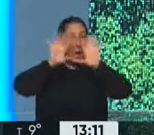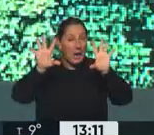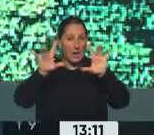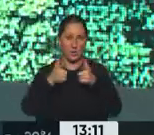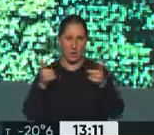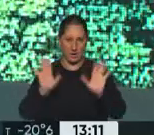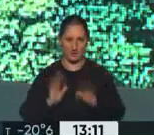este tema gracias